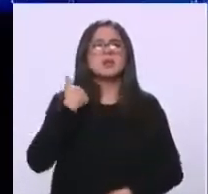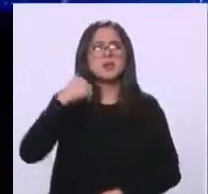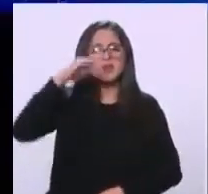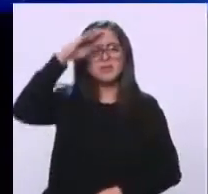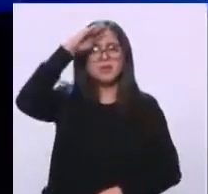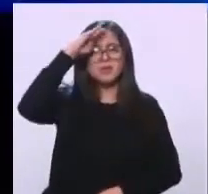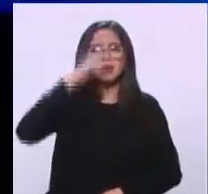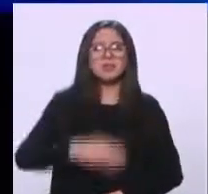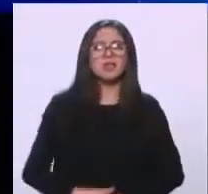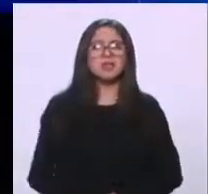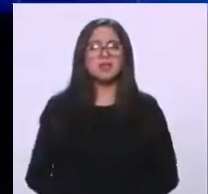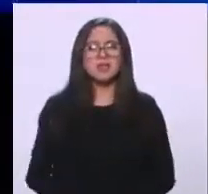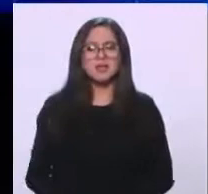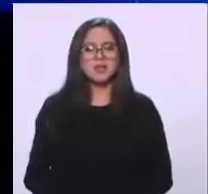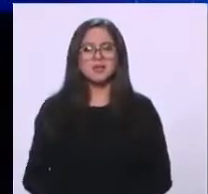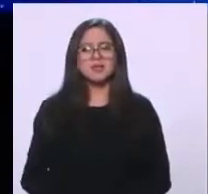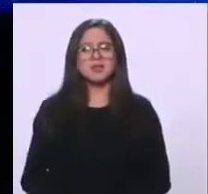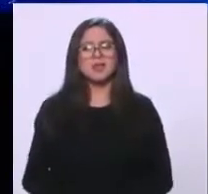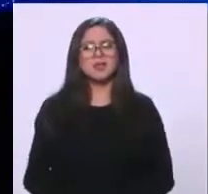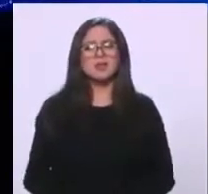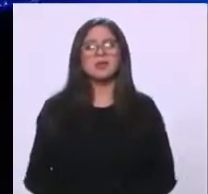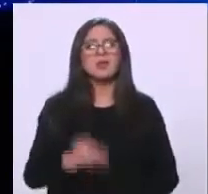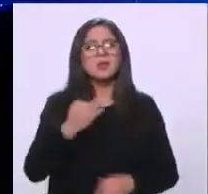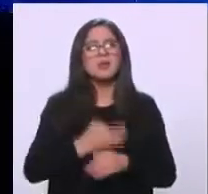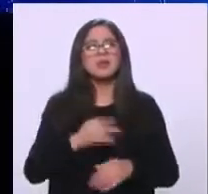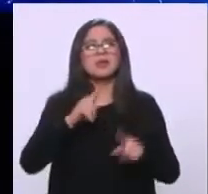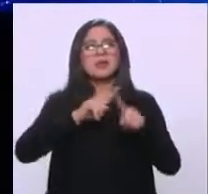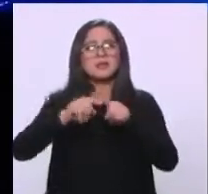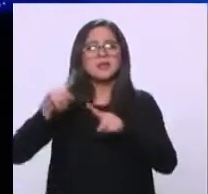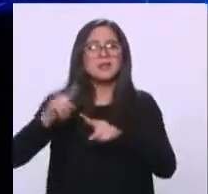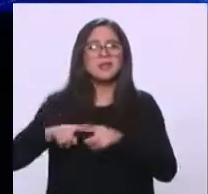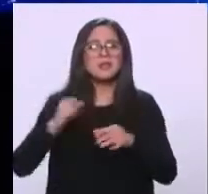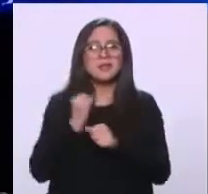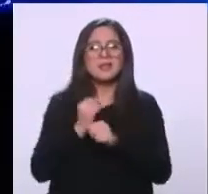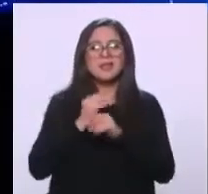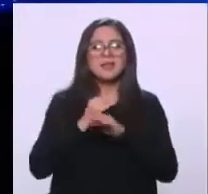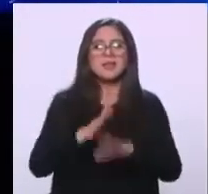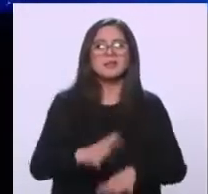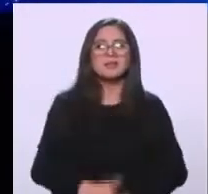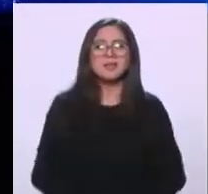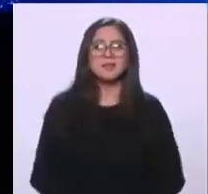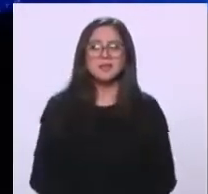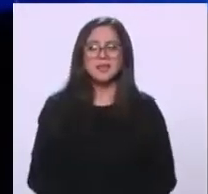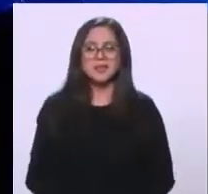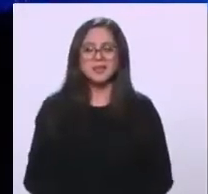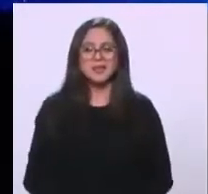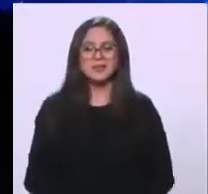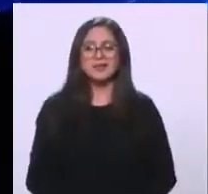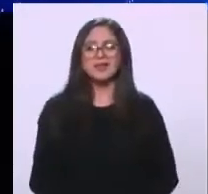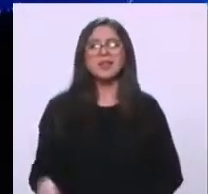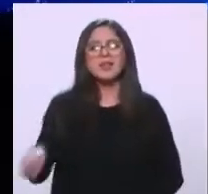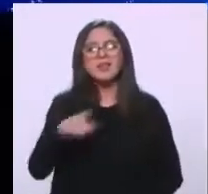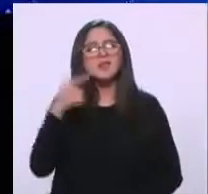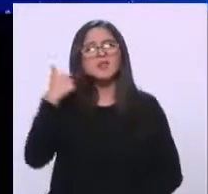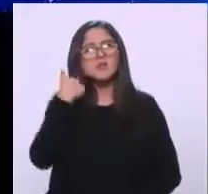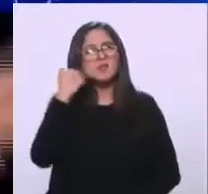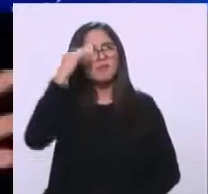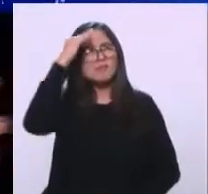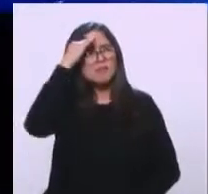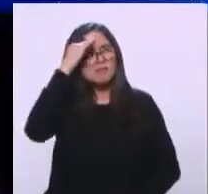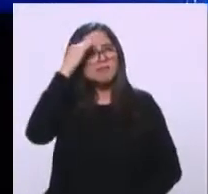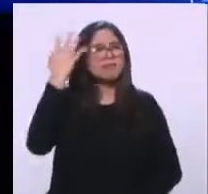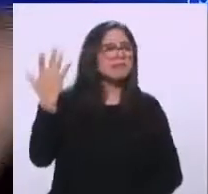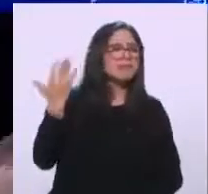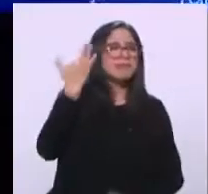que tendríamos que tener más información al menos de cuál es el propósito de esto. Yo, honestamente, como lo veo, no